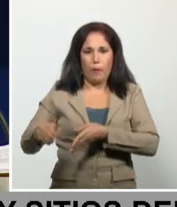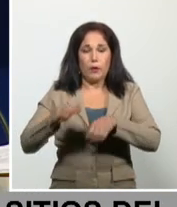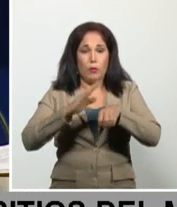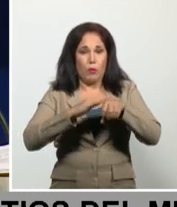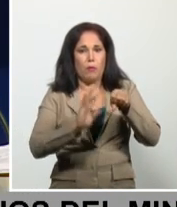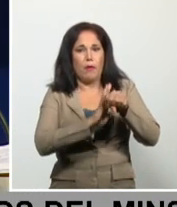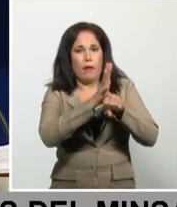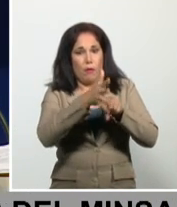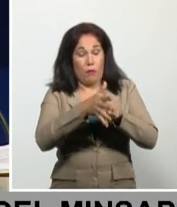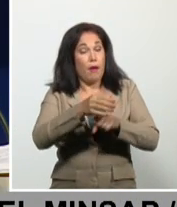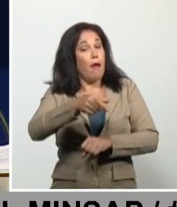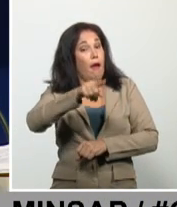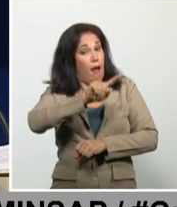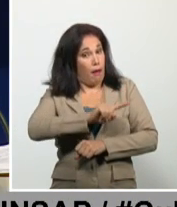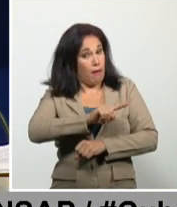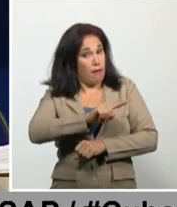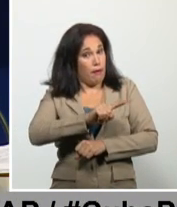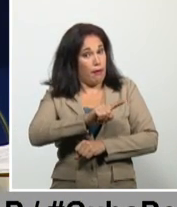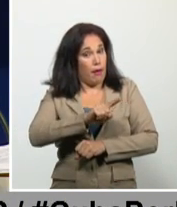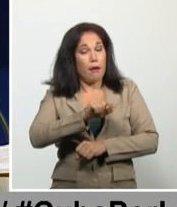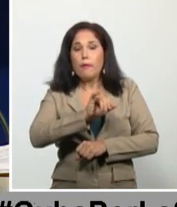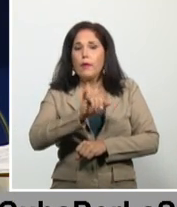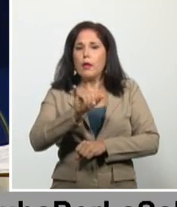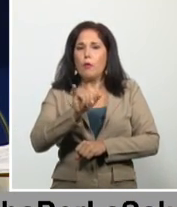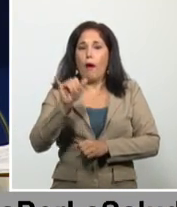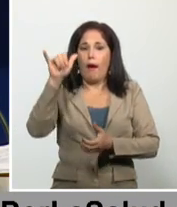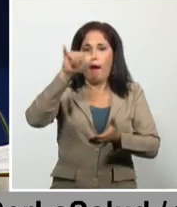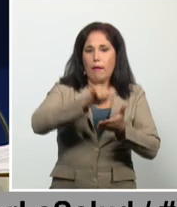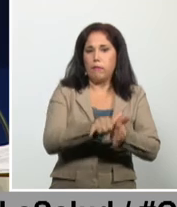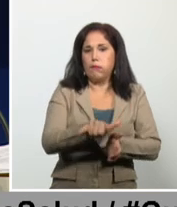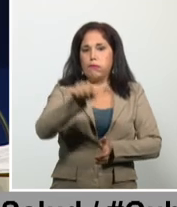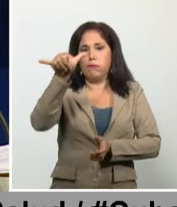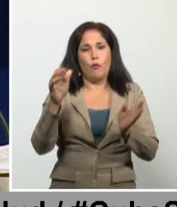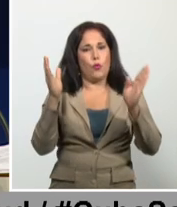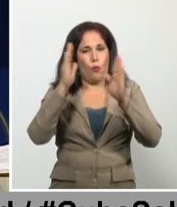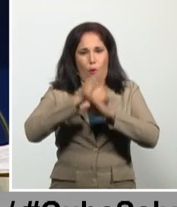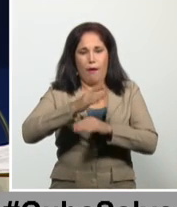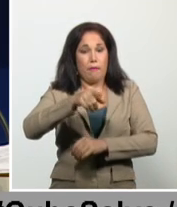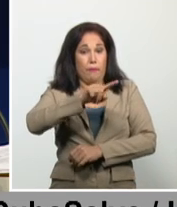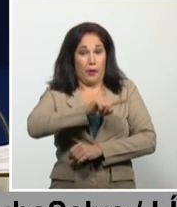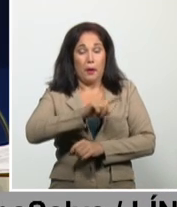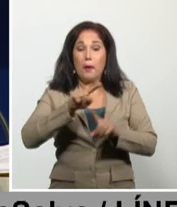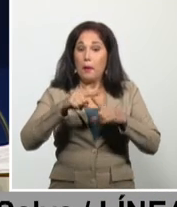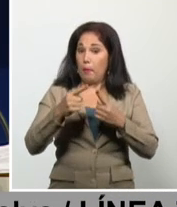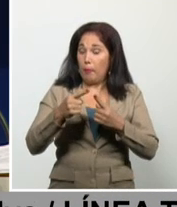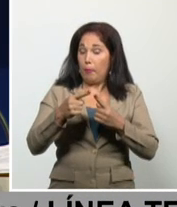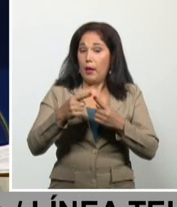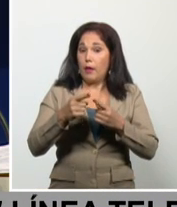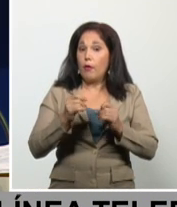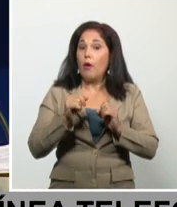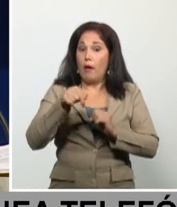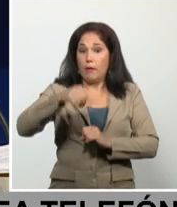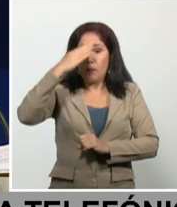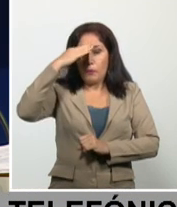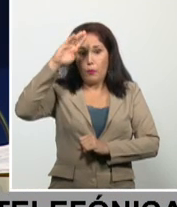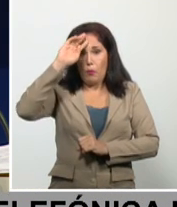país ayer no se realizaron operaciones de entradas ni salidas, y de todas formas se mantienen en Cuba